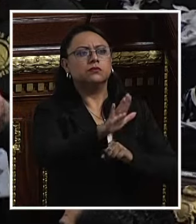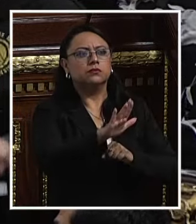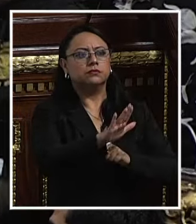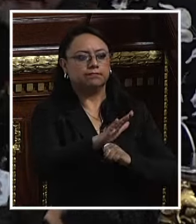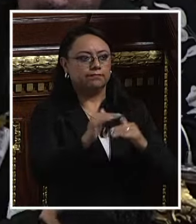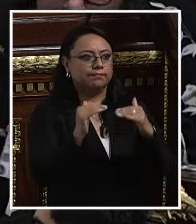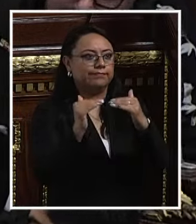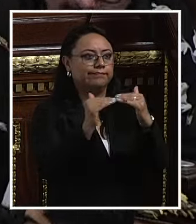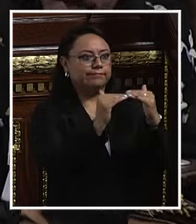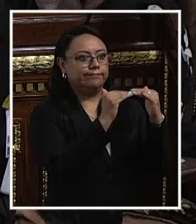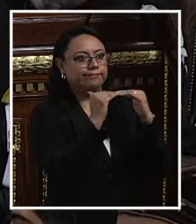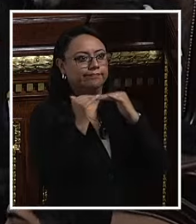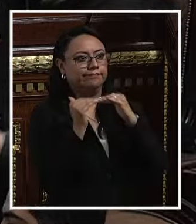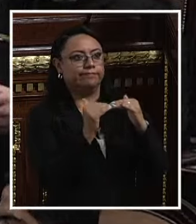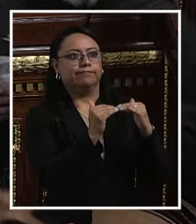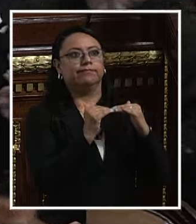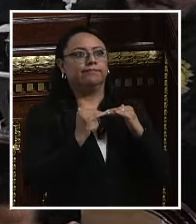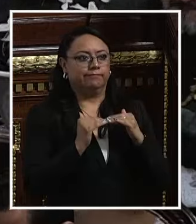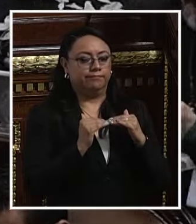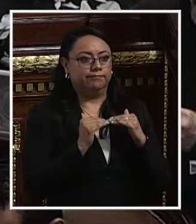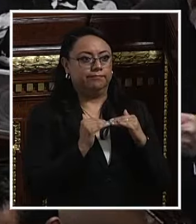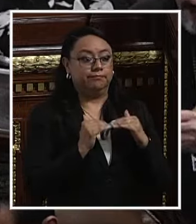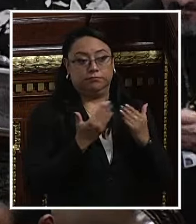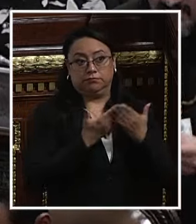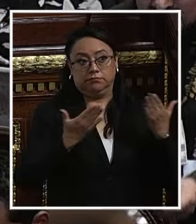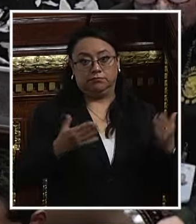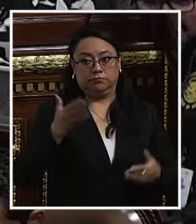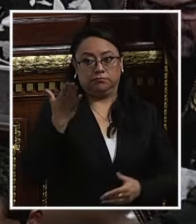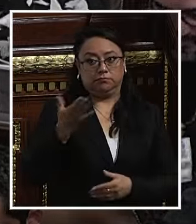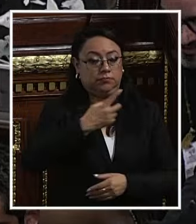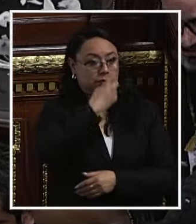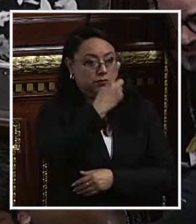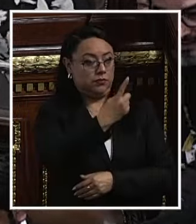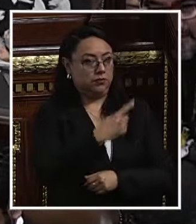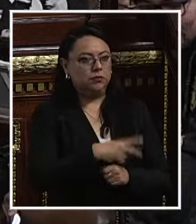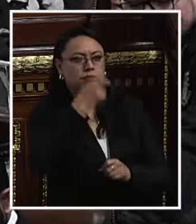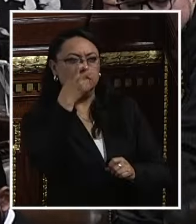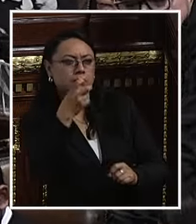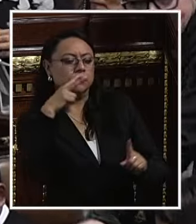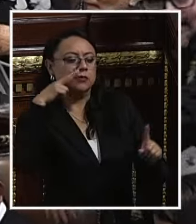igualdad. Y dice que bajo esta perspectiva,